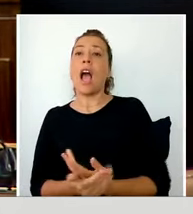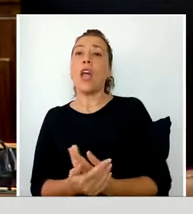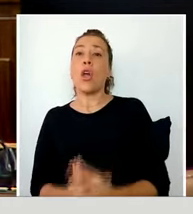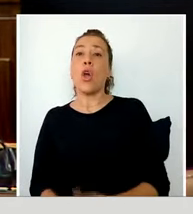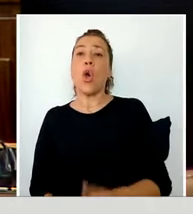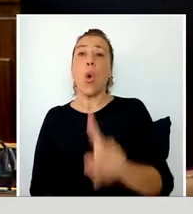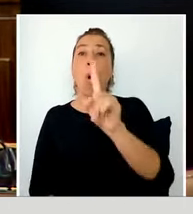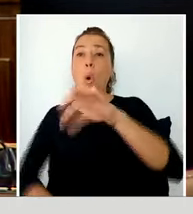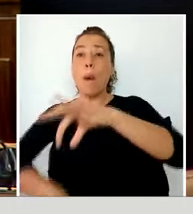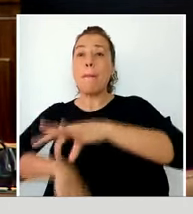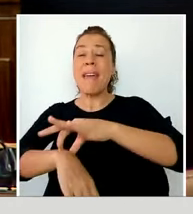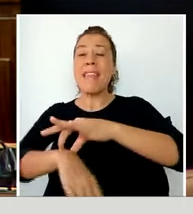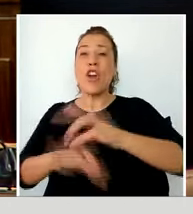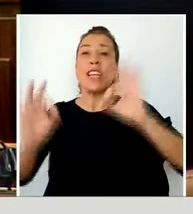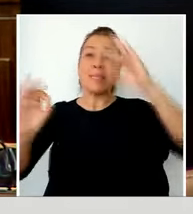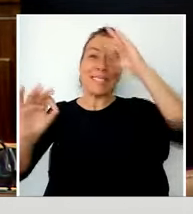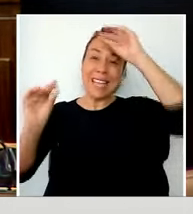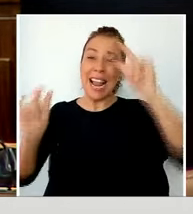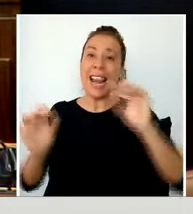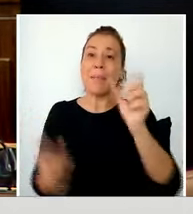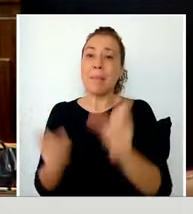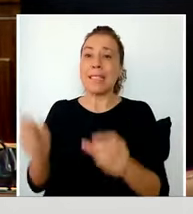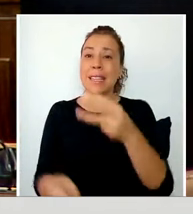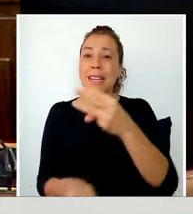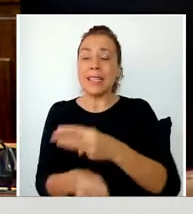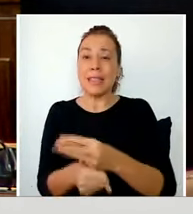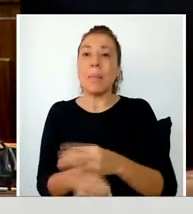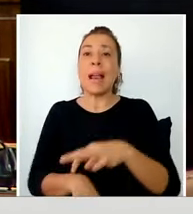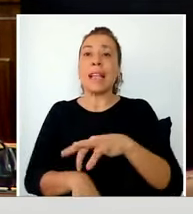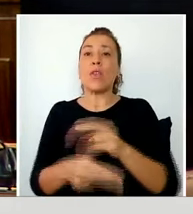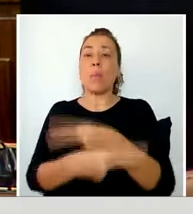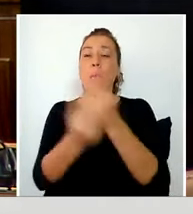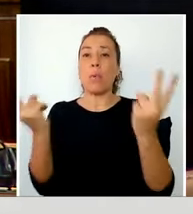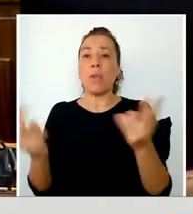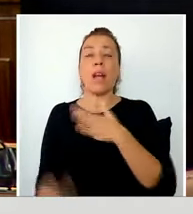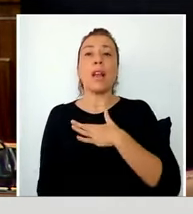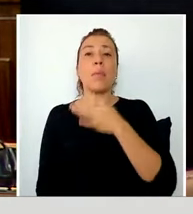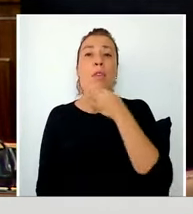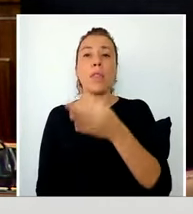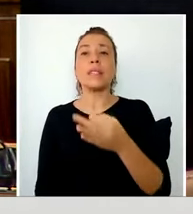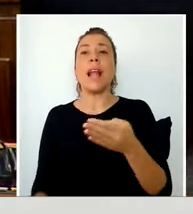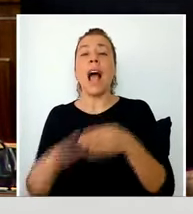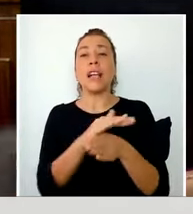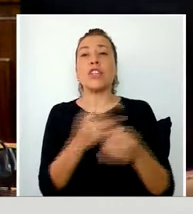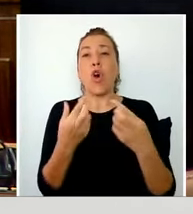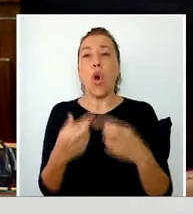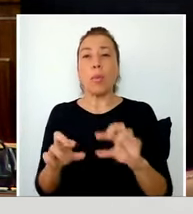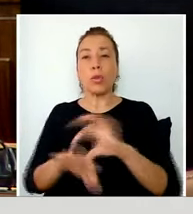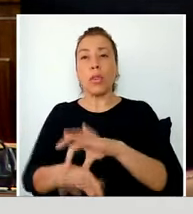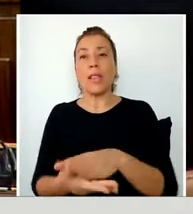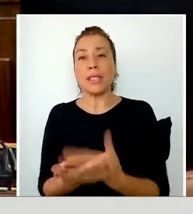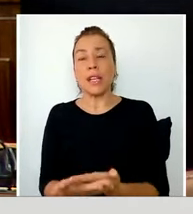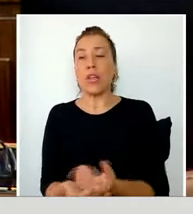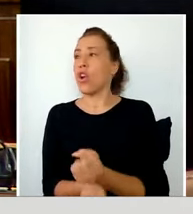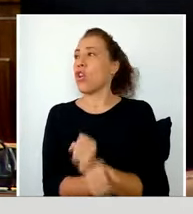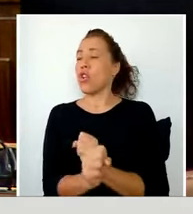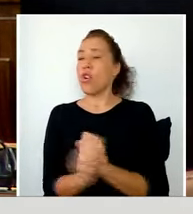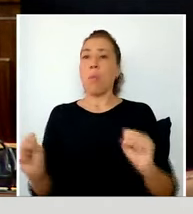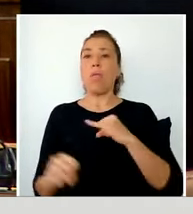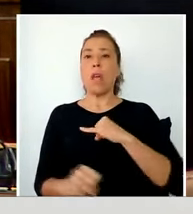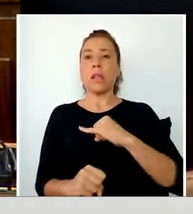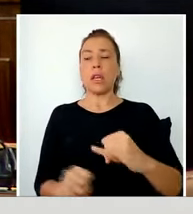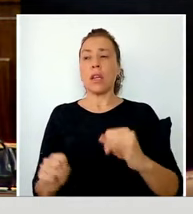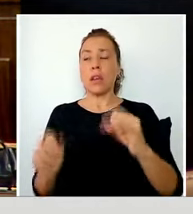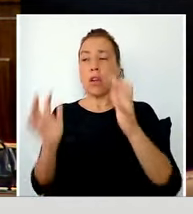especialista en geriatría para la salud pública Si queremos hablar de acceso y oportunidad en salud no podemos seguir concentrando Los